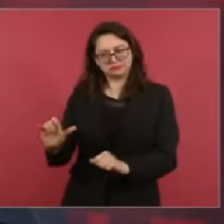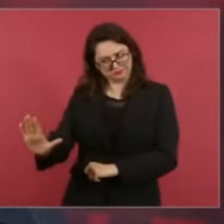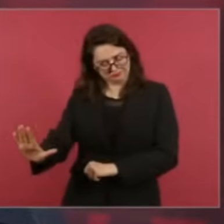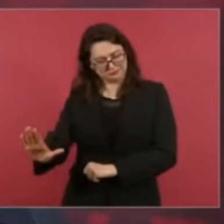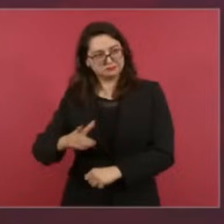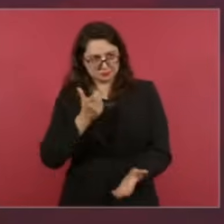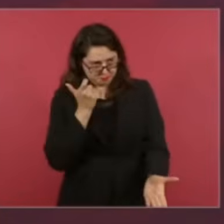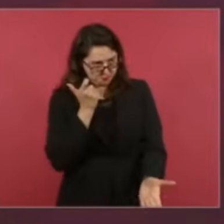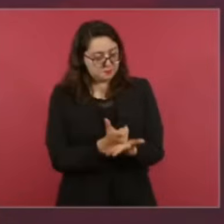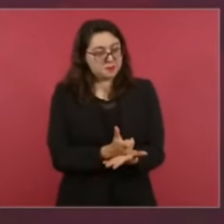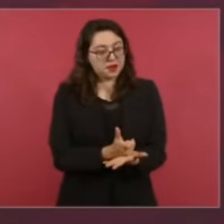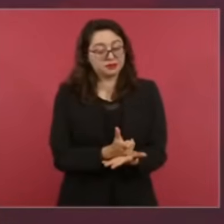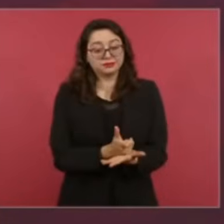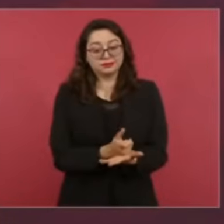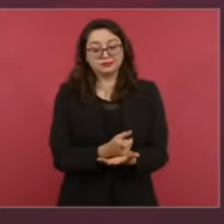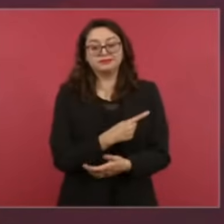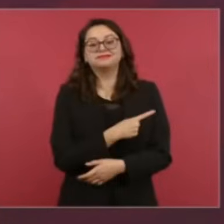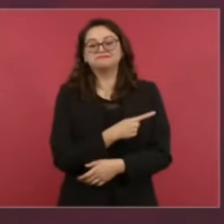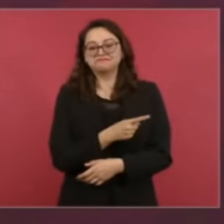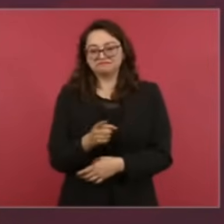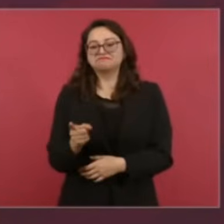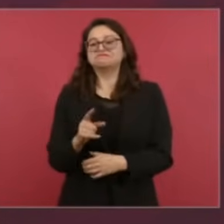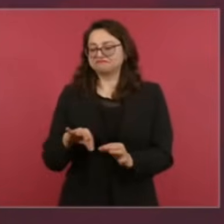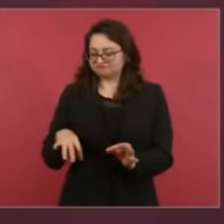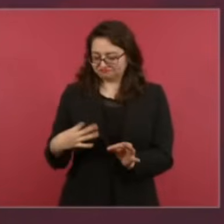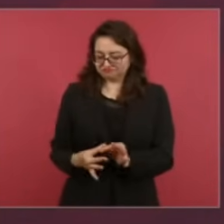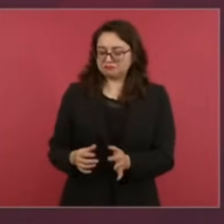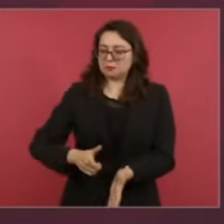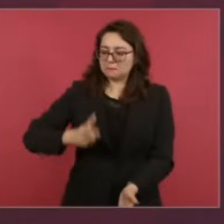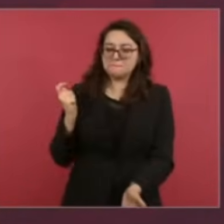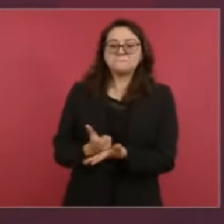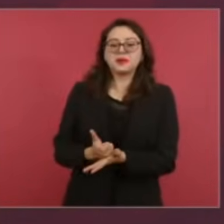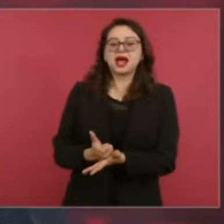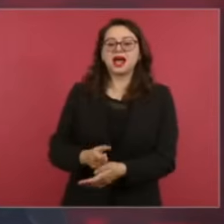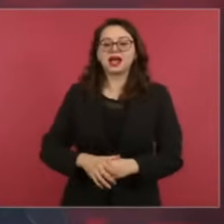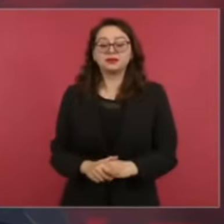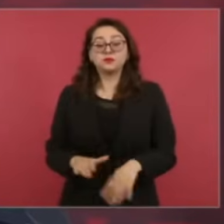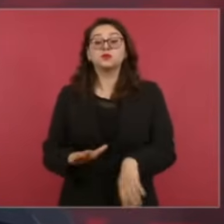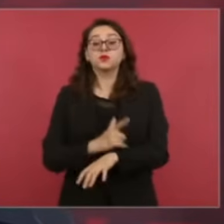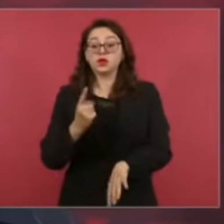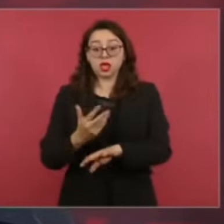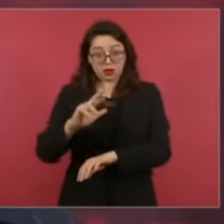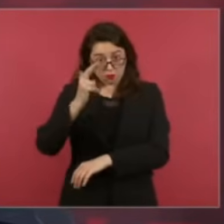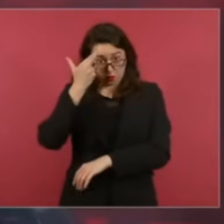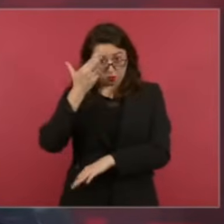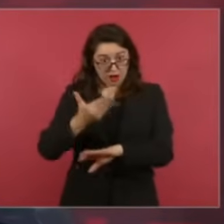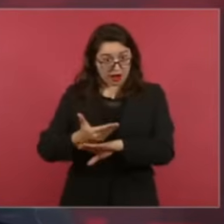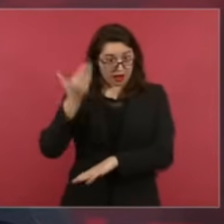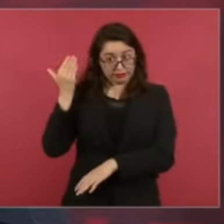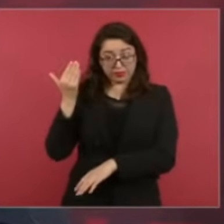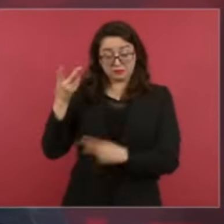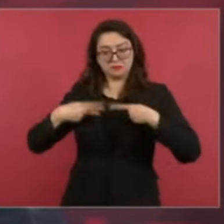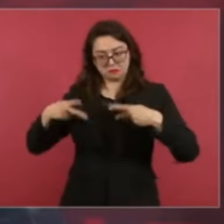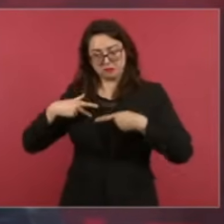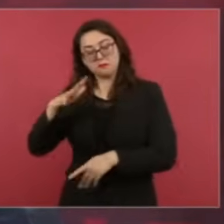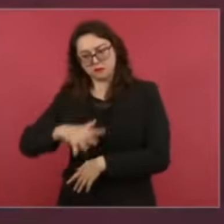¿Quién pagaba impuestos antes? Del pueblo raso, los de arriba no.